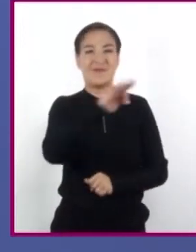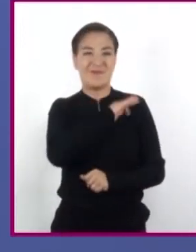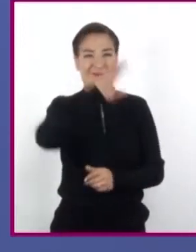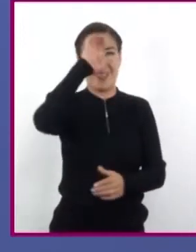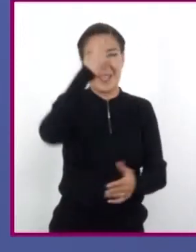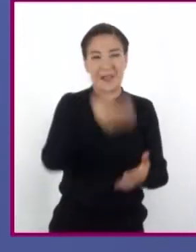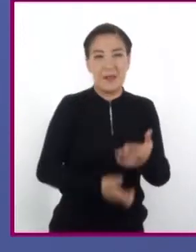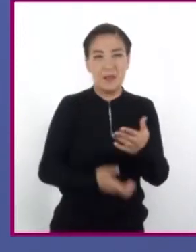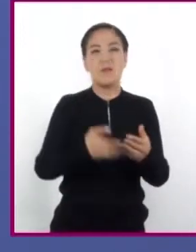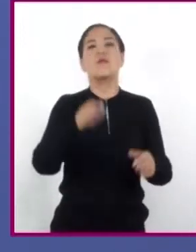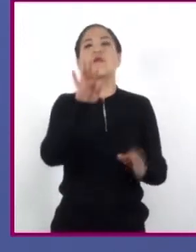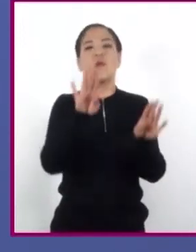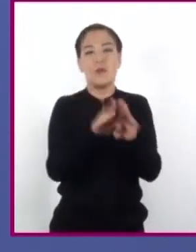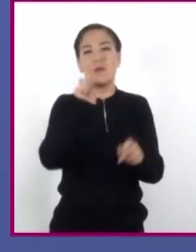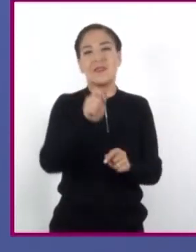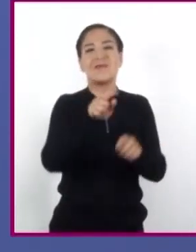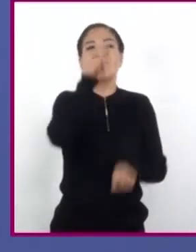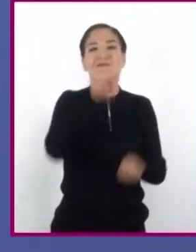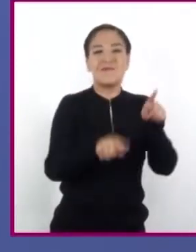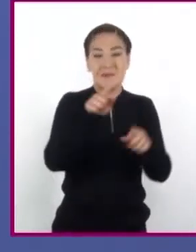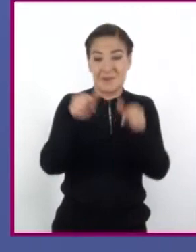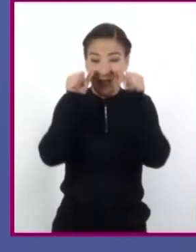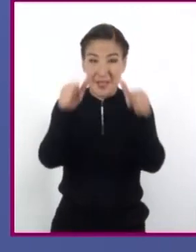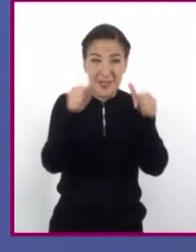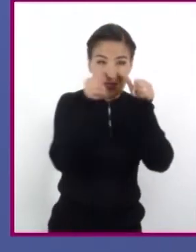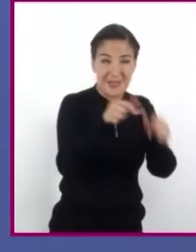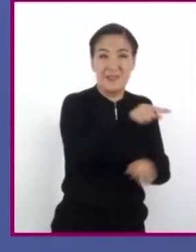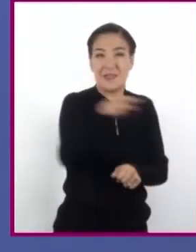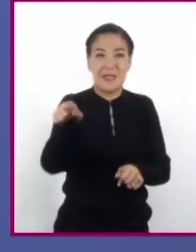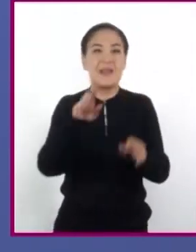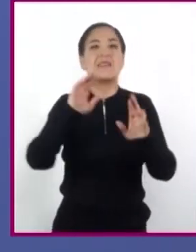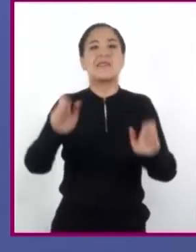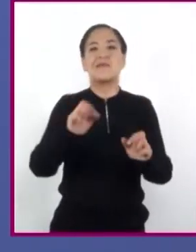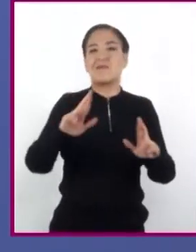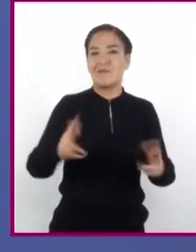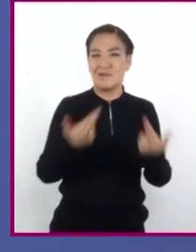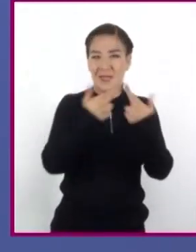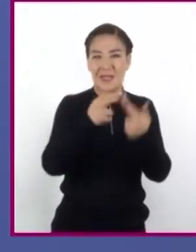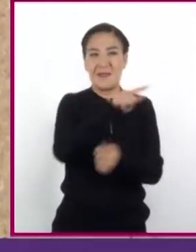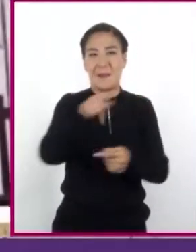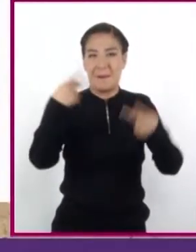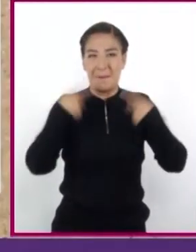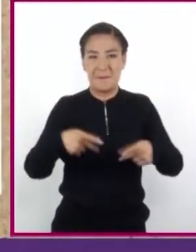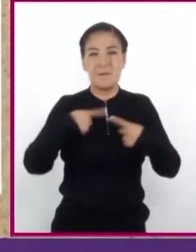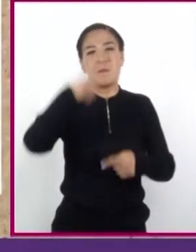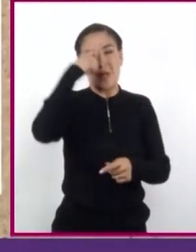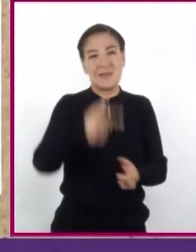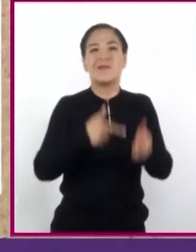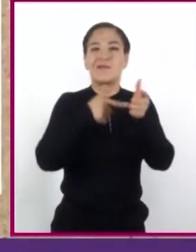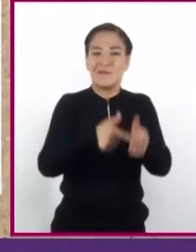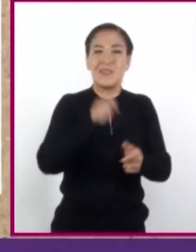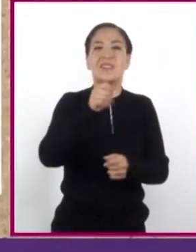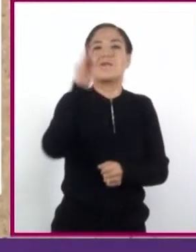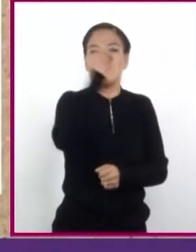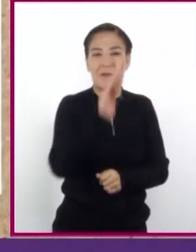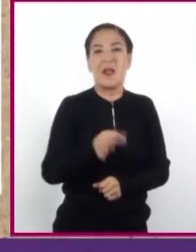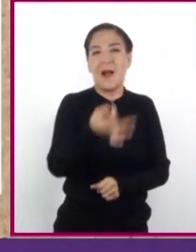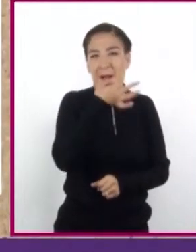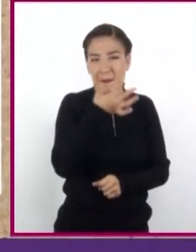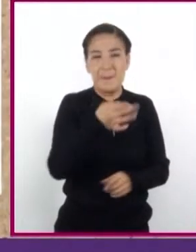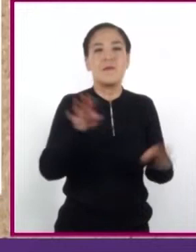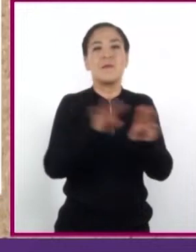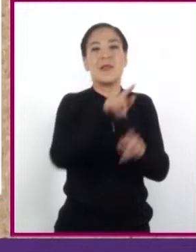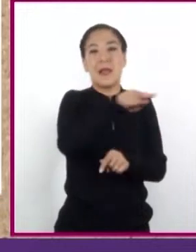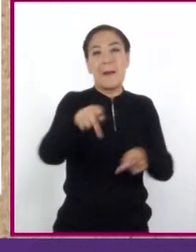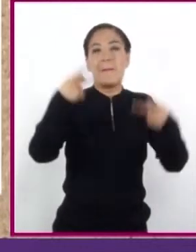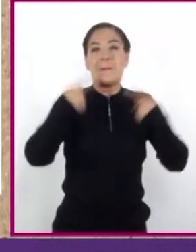debía atender las necesidades religiosas de los fieles y administrar los sacramentos. Así, la Iglesia se hacía cargo